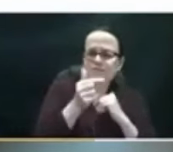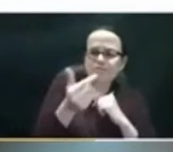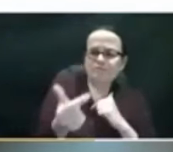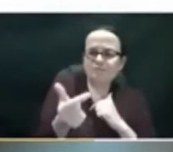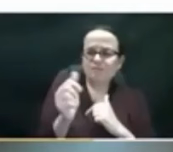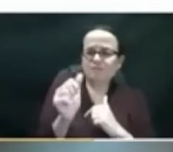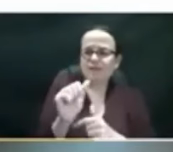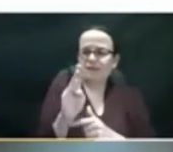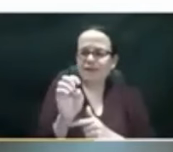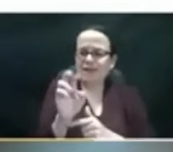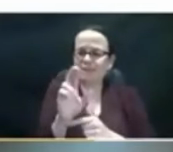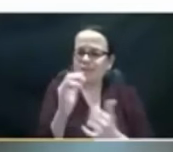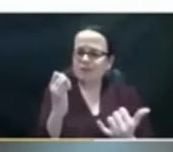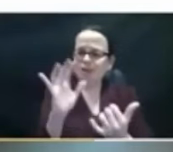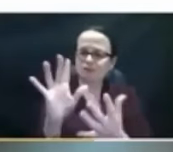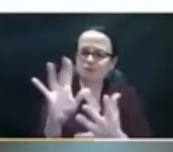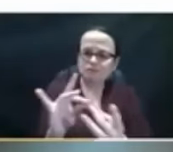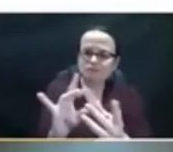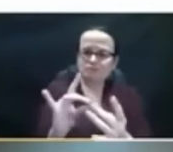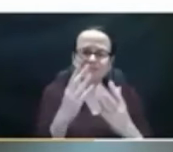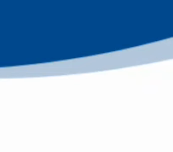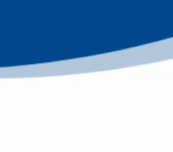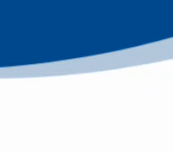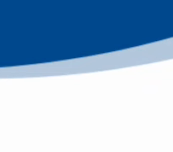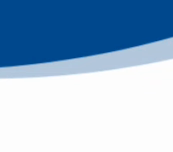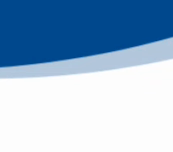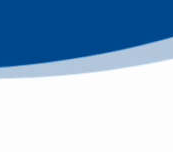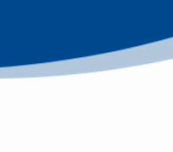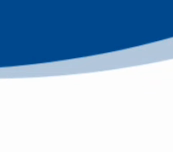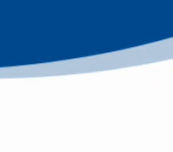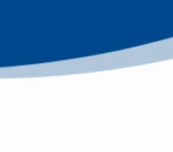Muchas gracias. Te vuelvo a dar la palabra, Amber.